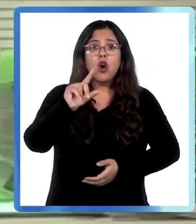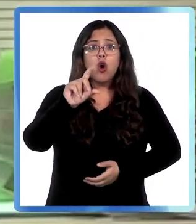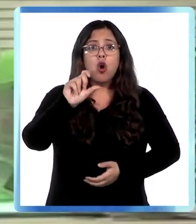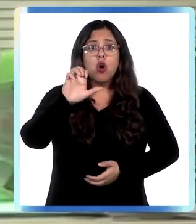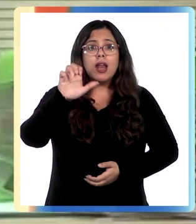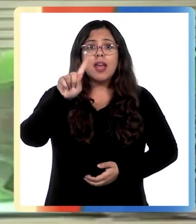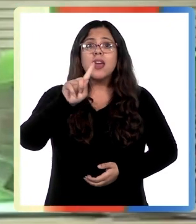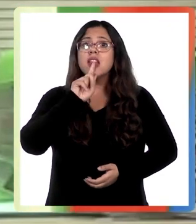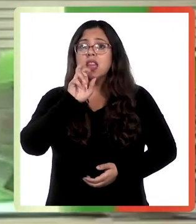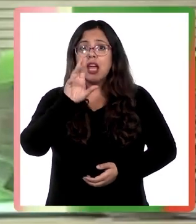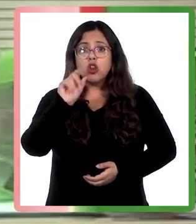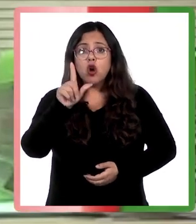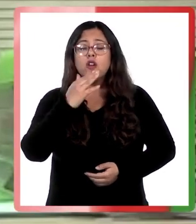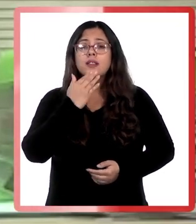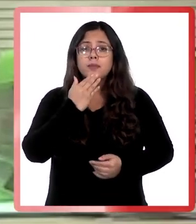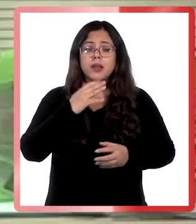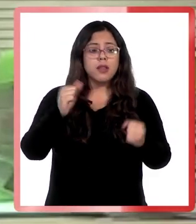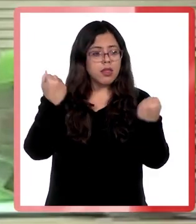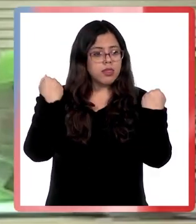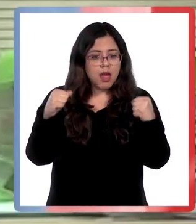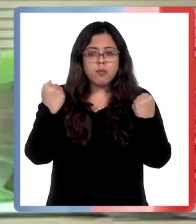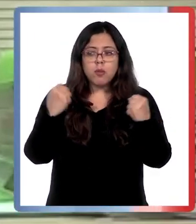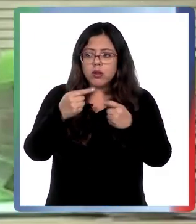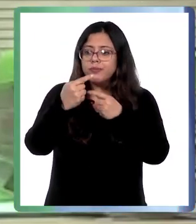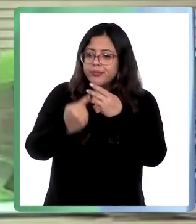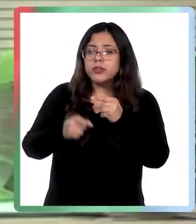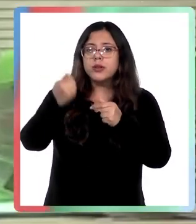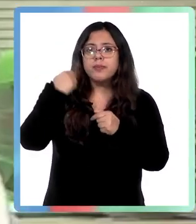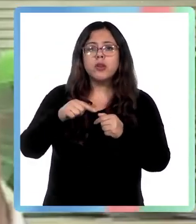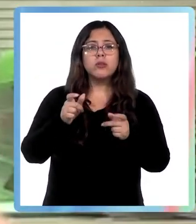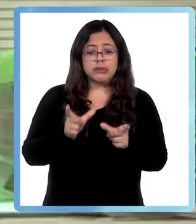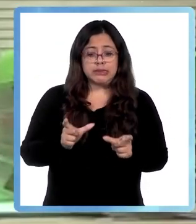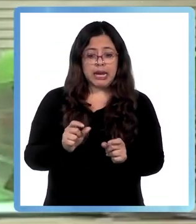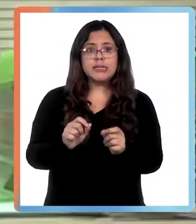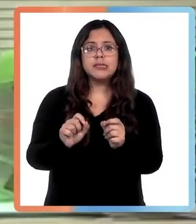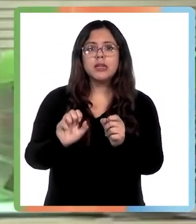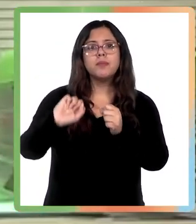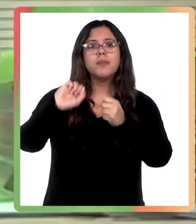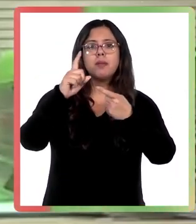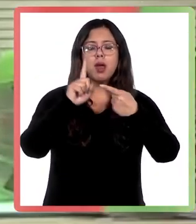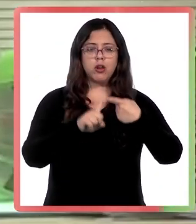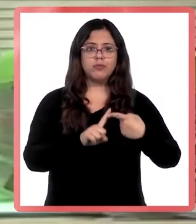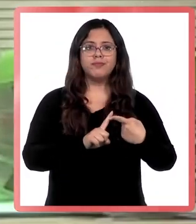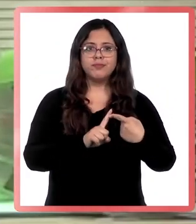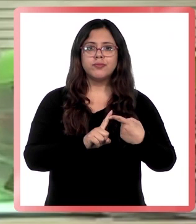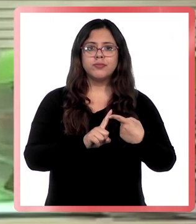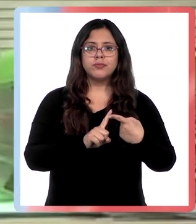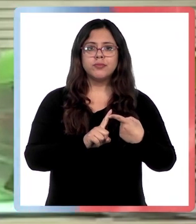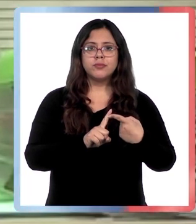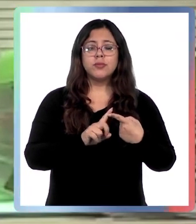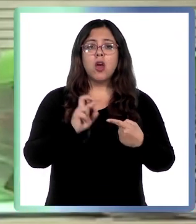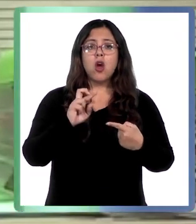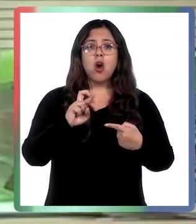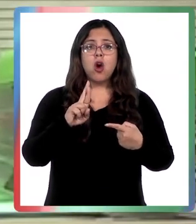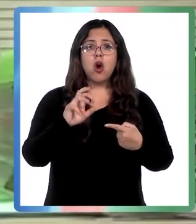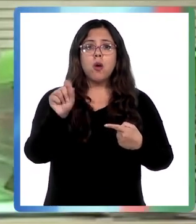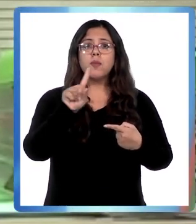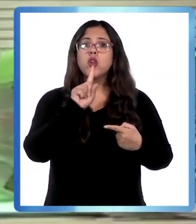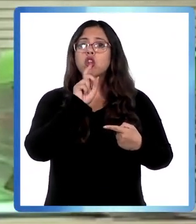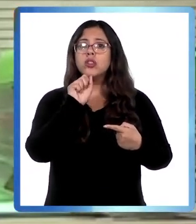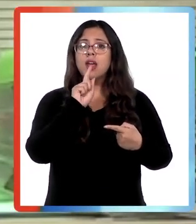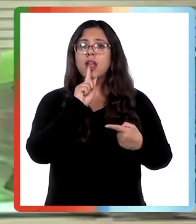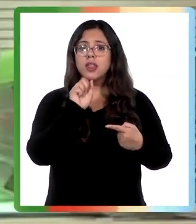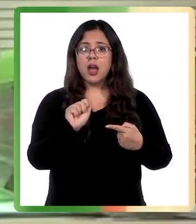y hacemos deporte, supongamos. Pero el cáncer entonces pasó a primer nivel y el cáncer de